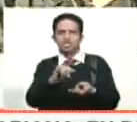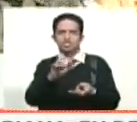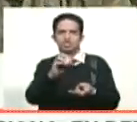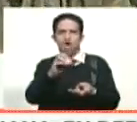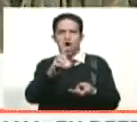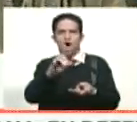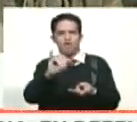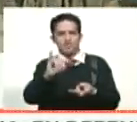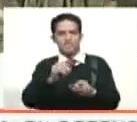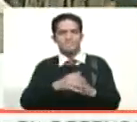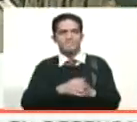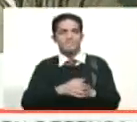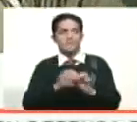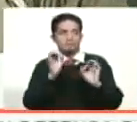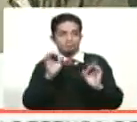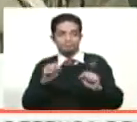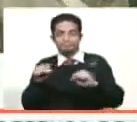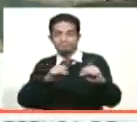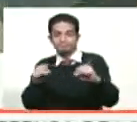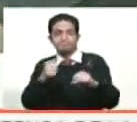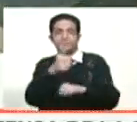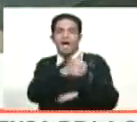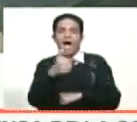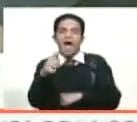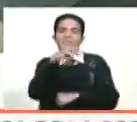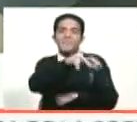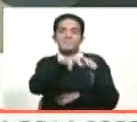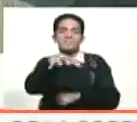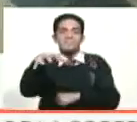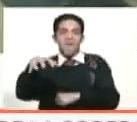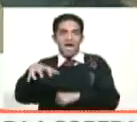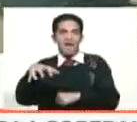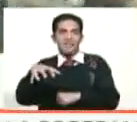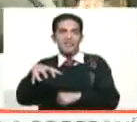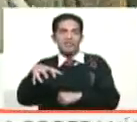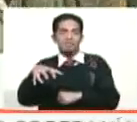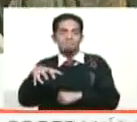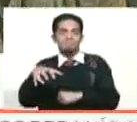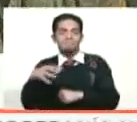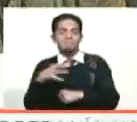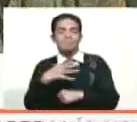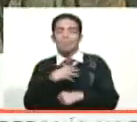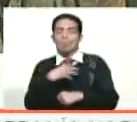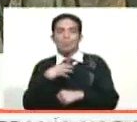que cada territorio, cada estado es territorio inexpugnable.